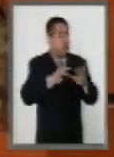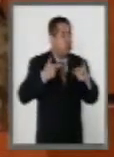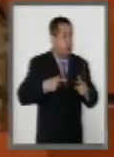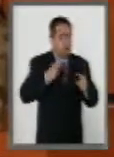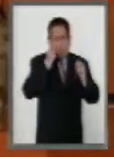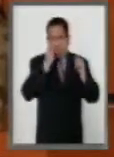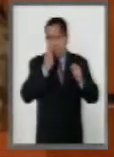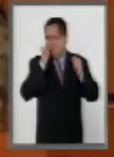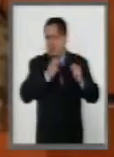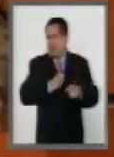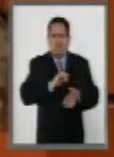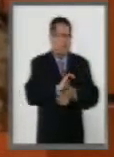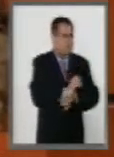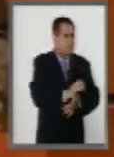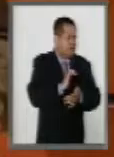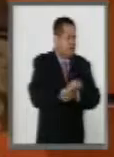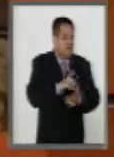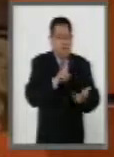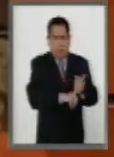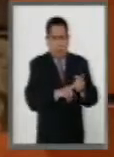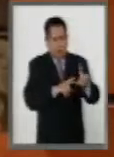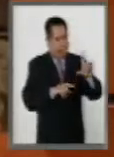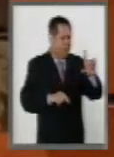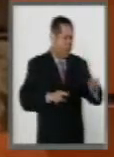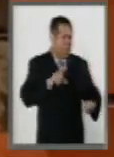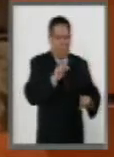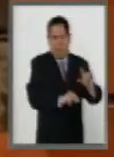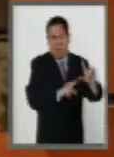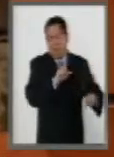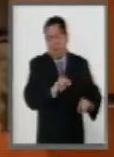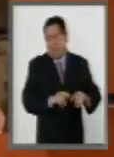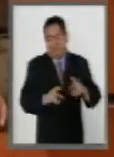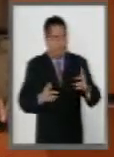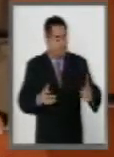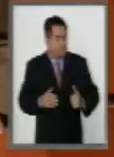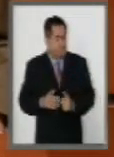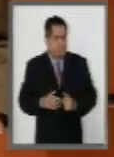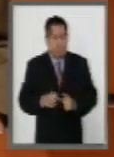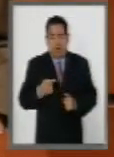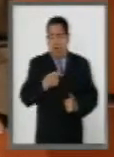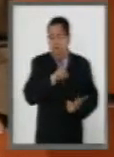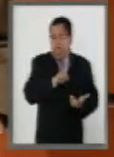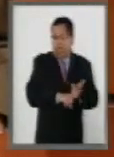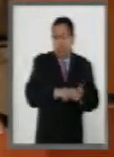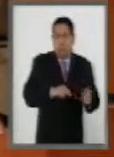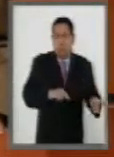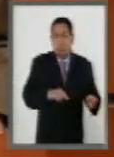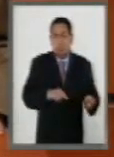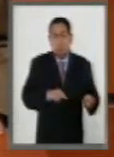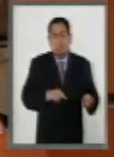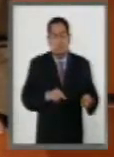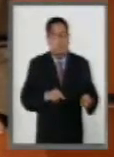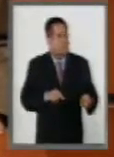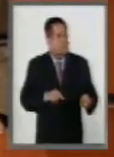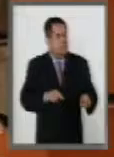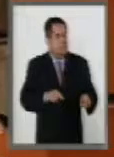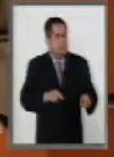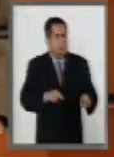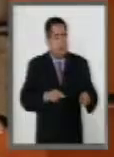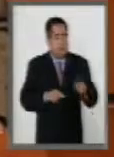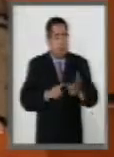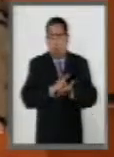que ahí están recluidos. El tráfico